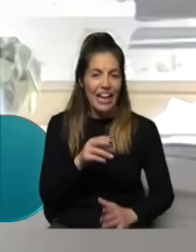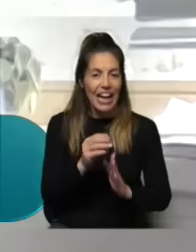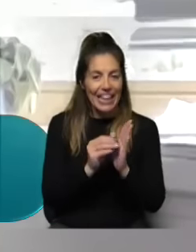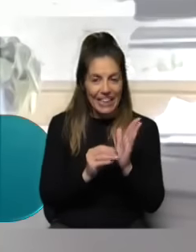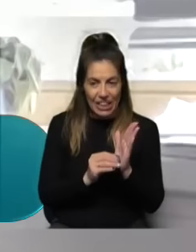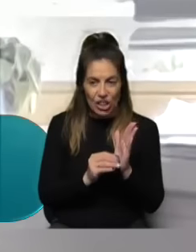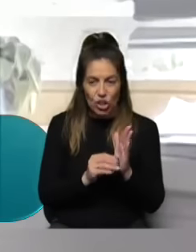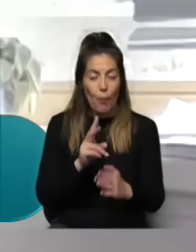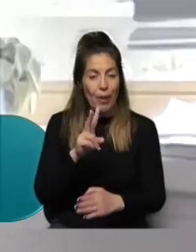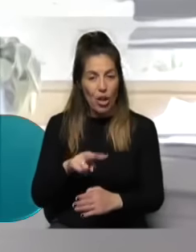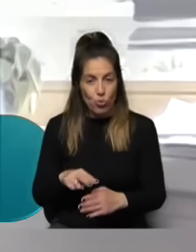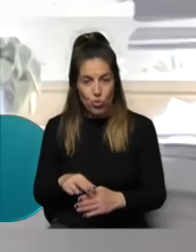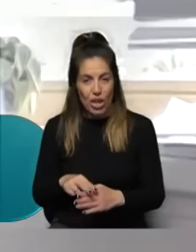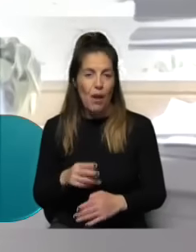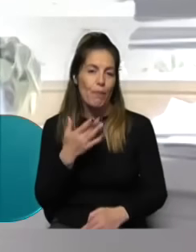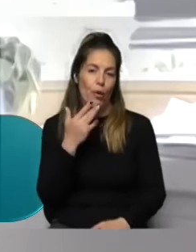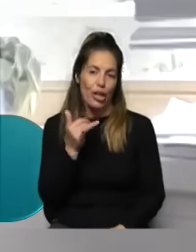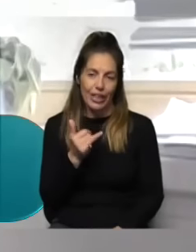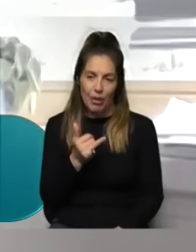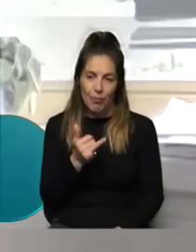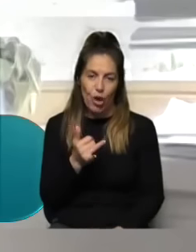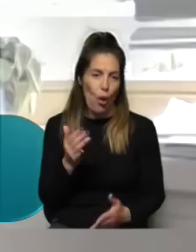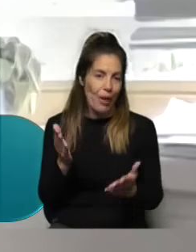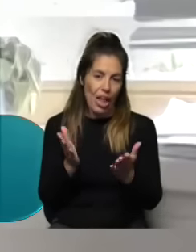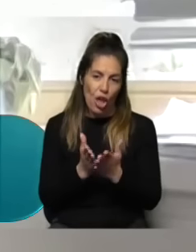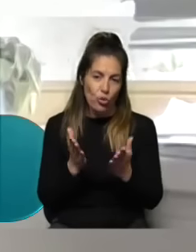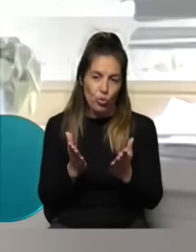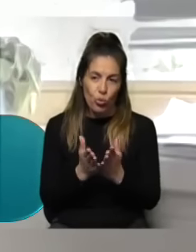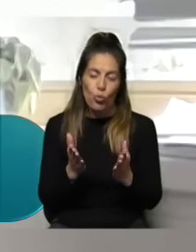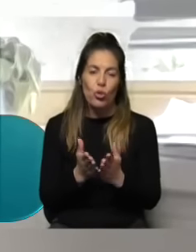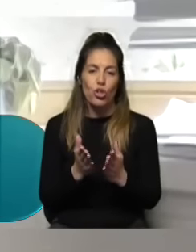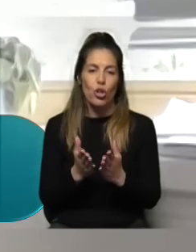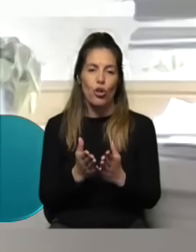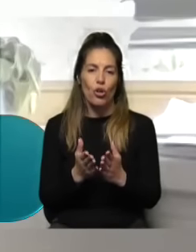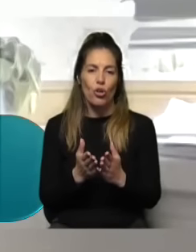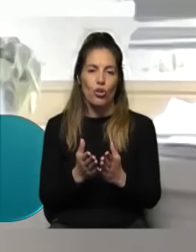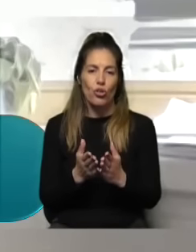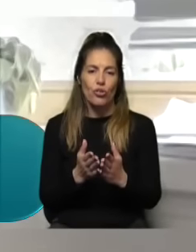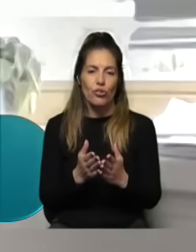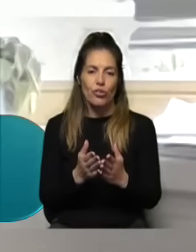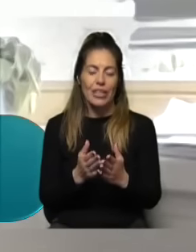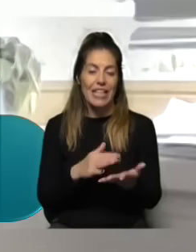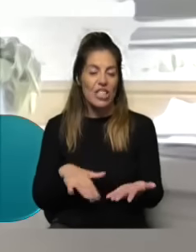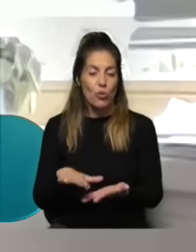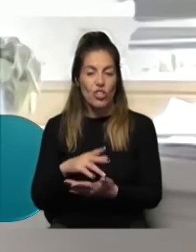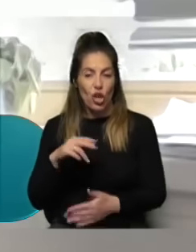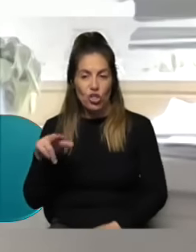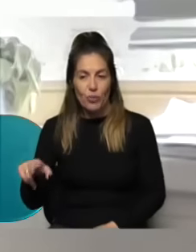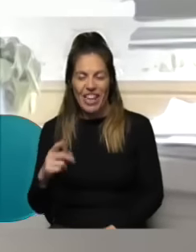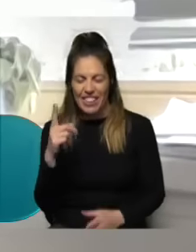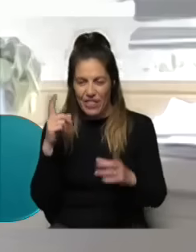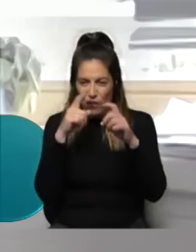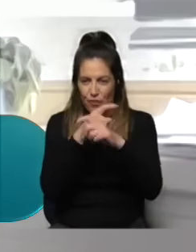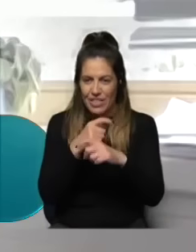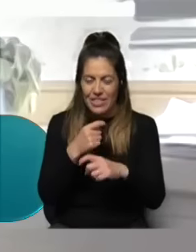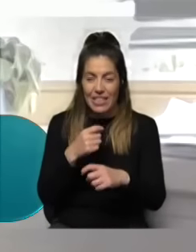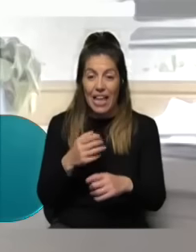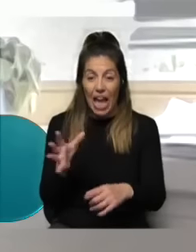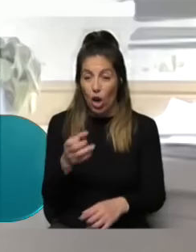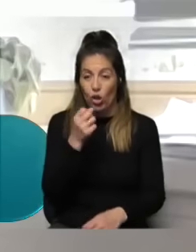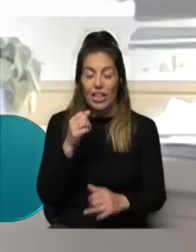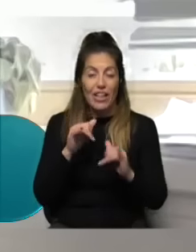para usar para, por ejemplo, estudios de estados de conservación y eso, es muy difícil encontrar esta información porque